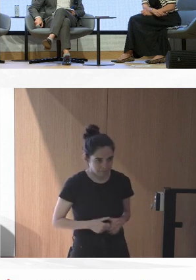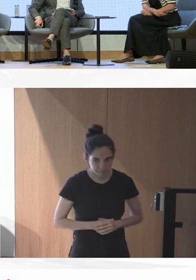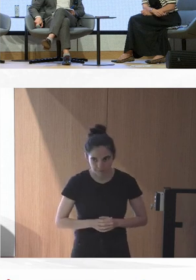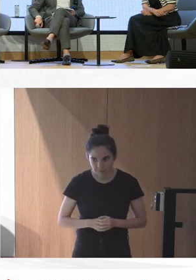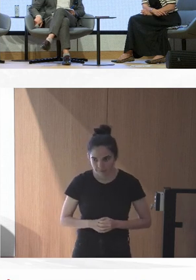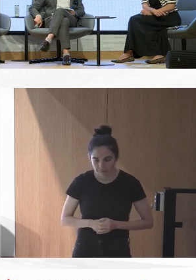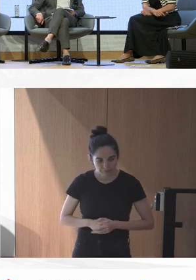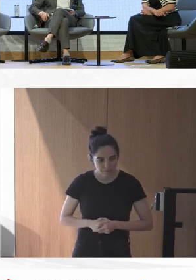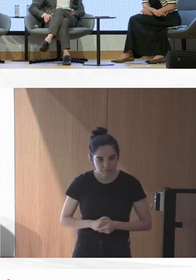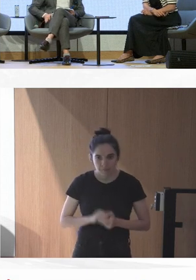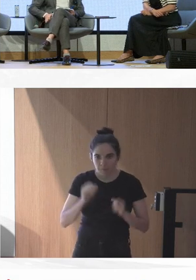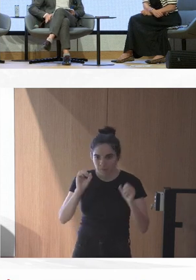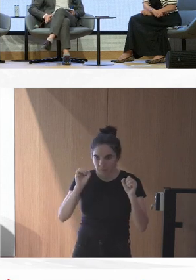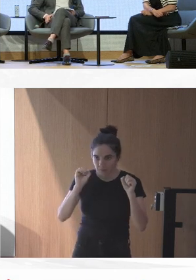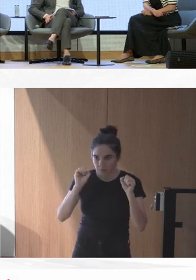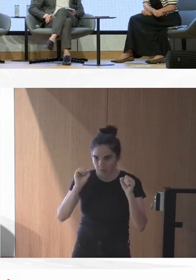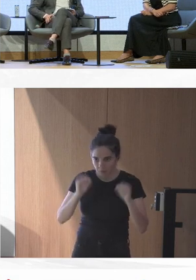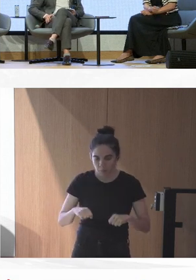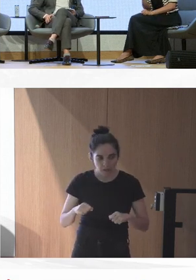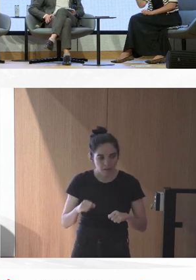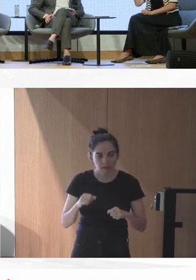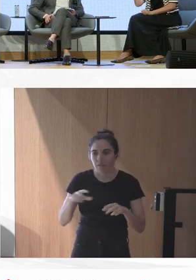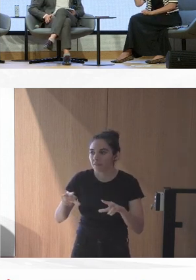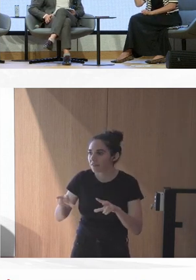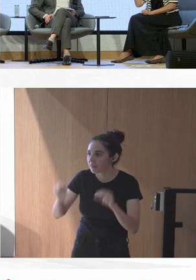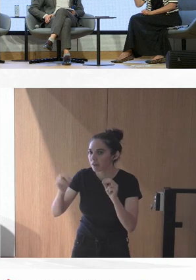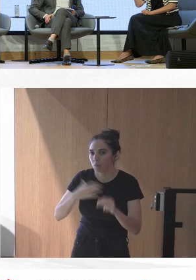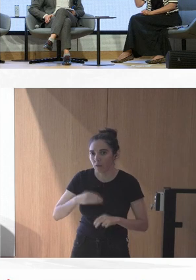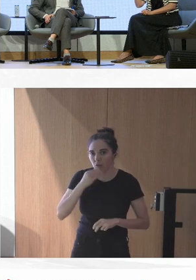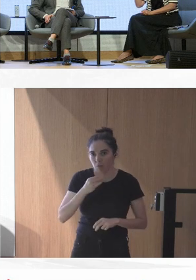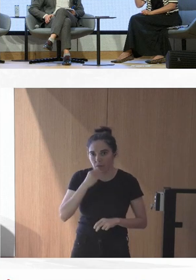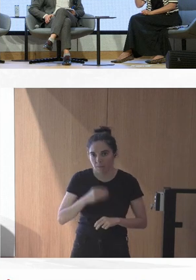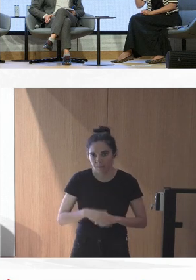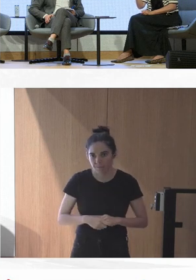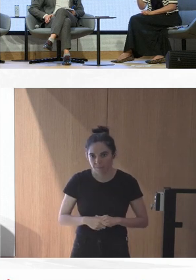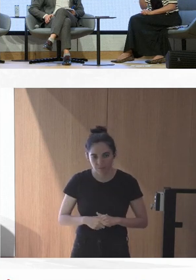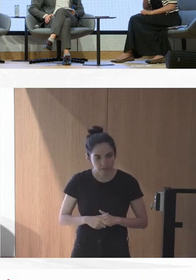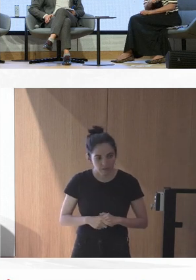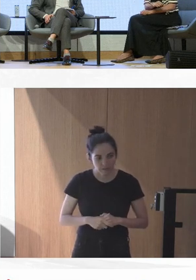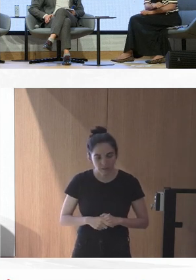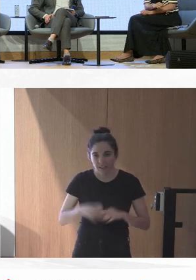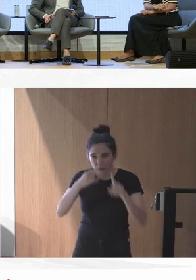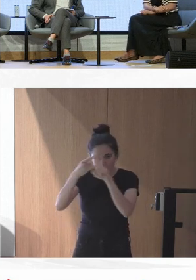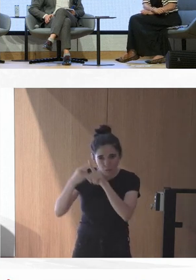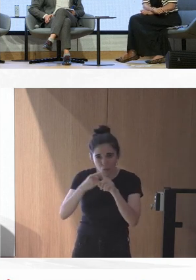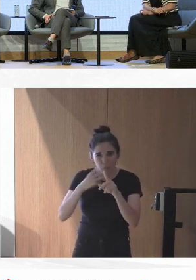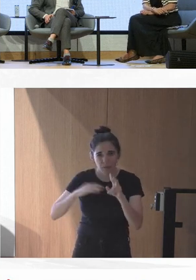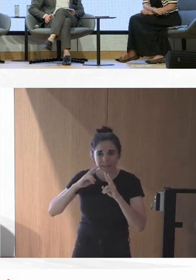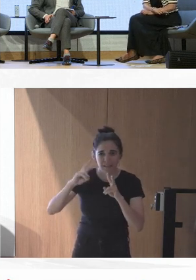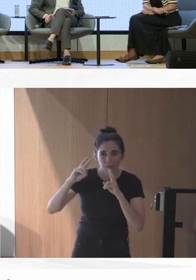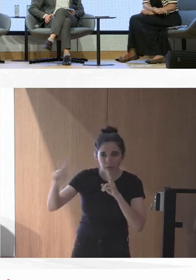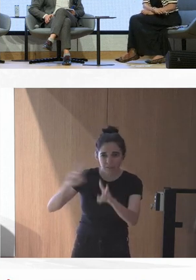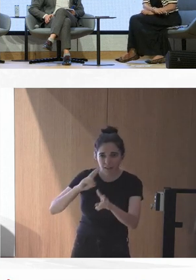Vale, pues de eso, después de eso podemos entonces pasar al almuerzo, si no, si os parece. Entonces, ¿tenemos a alguien en Zoom que puede responder a la